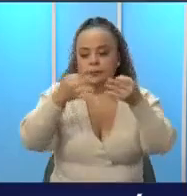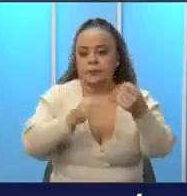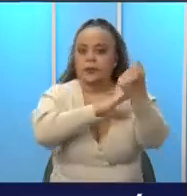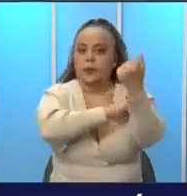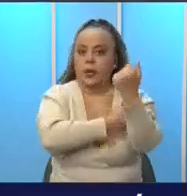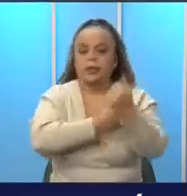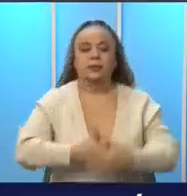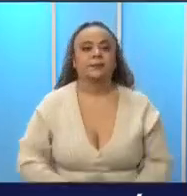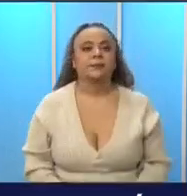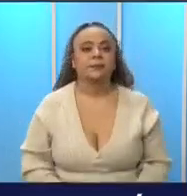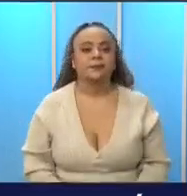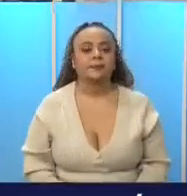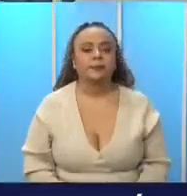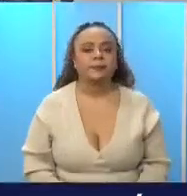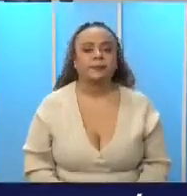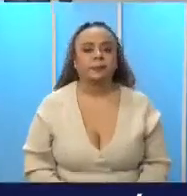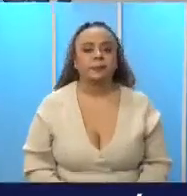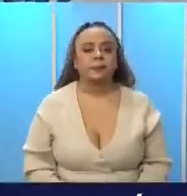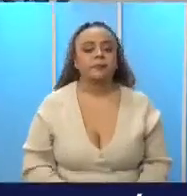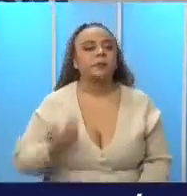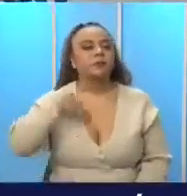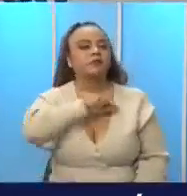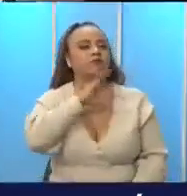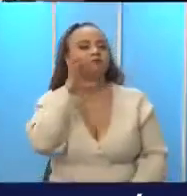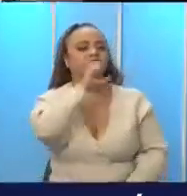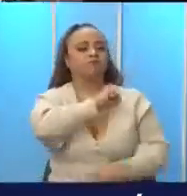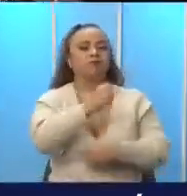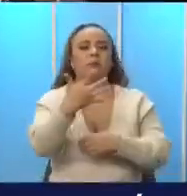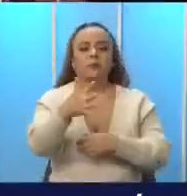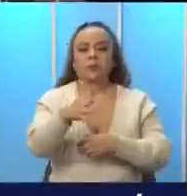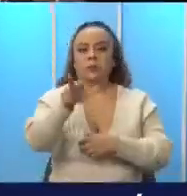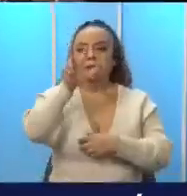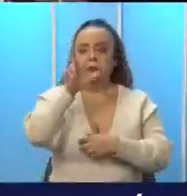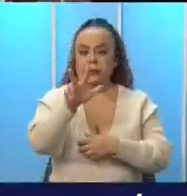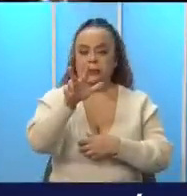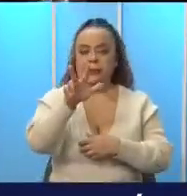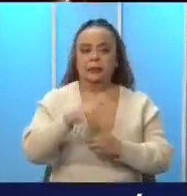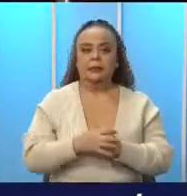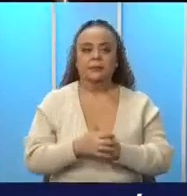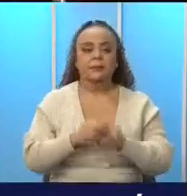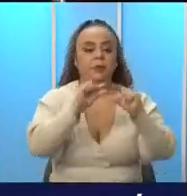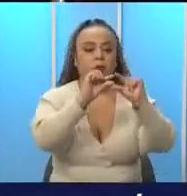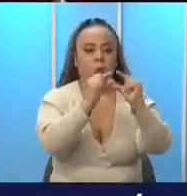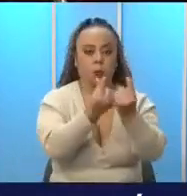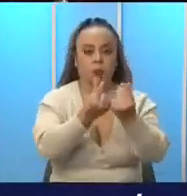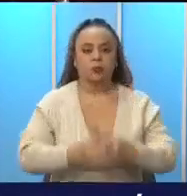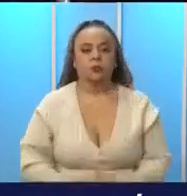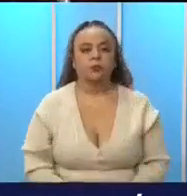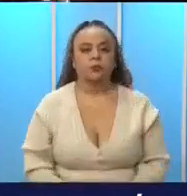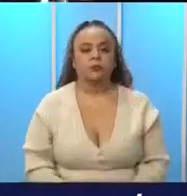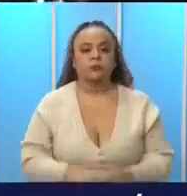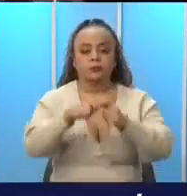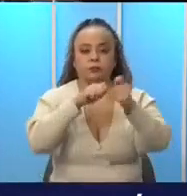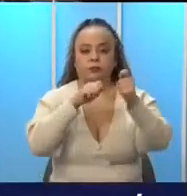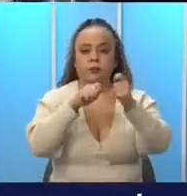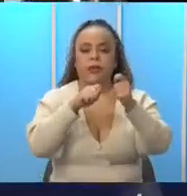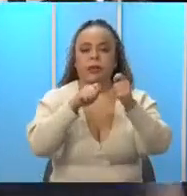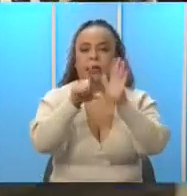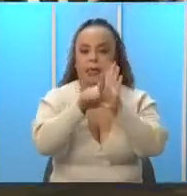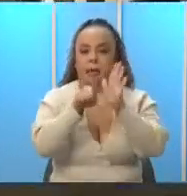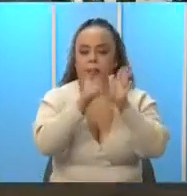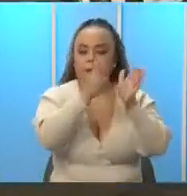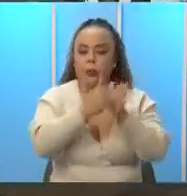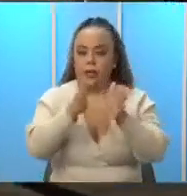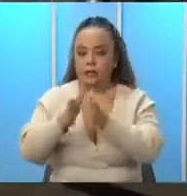autoridades hemos detectado al menos de eh grupos de crimen organizado que están tratando